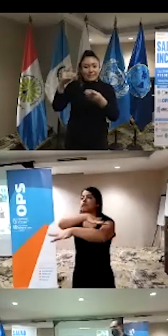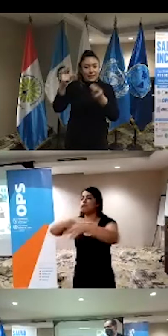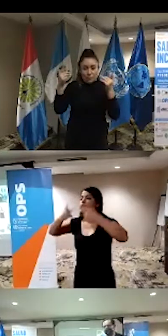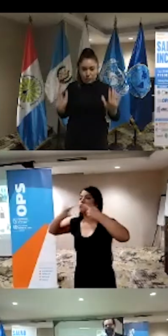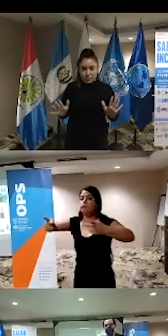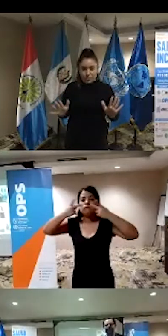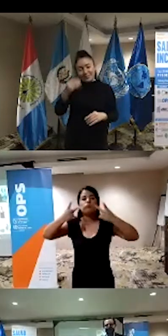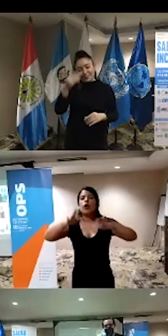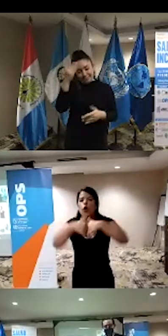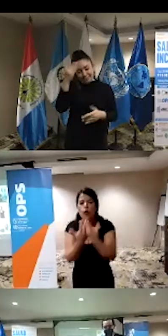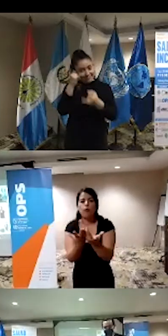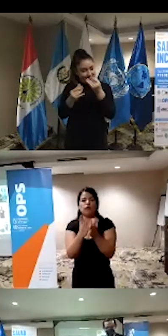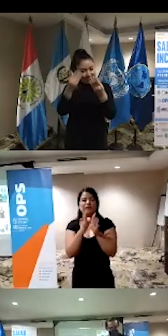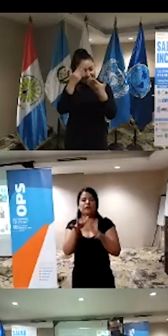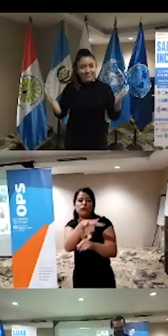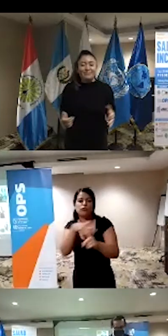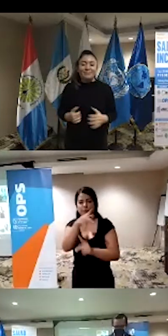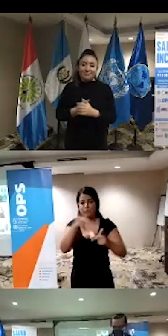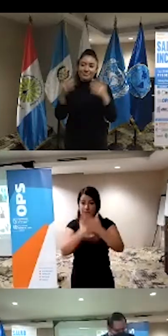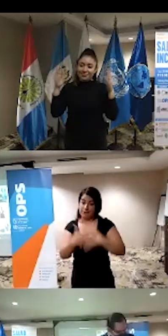finalizo mi intervención. Muchas gracias.